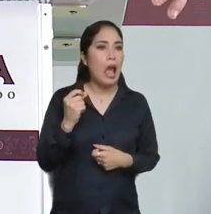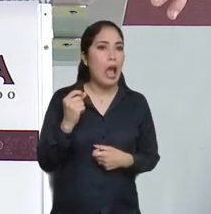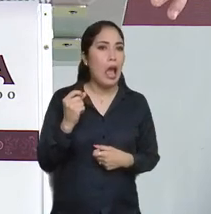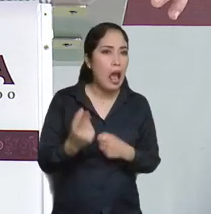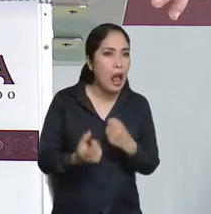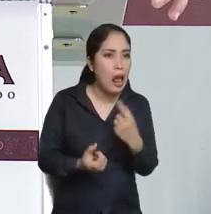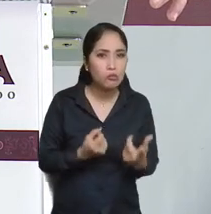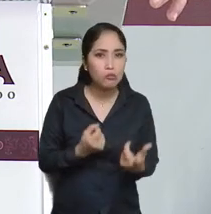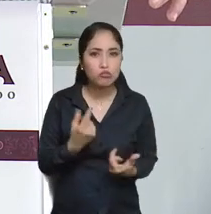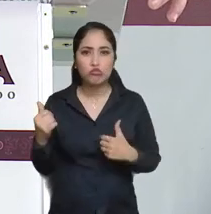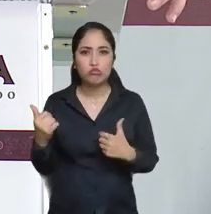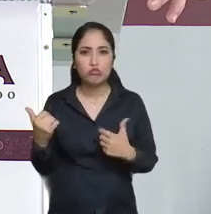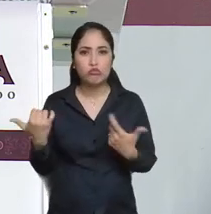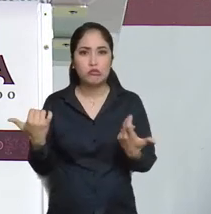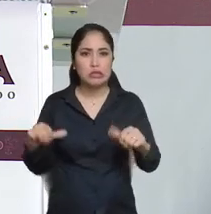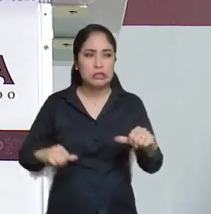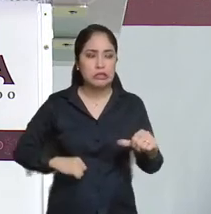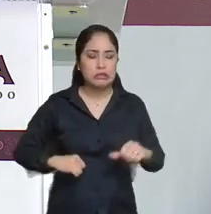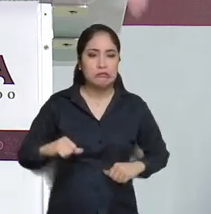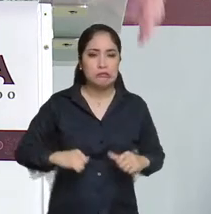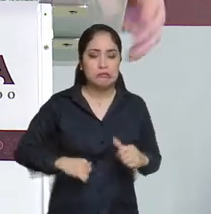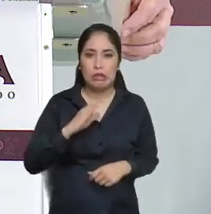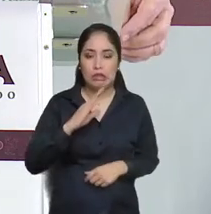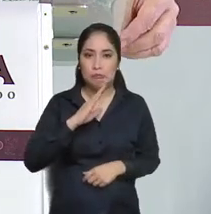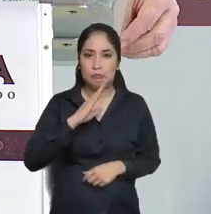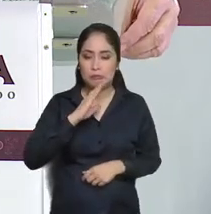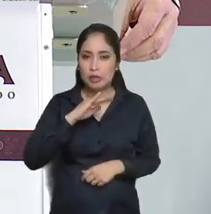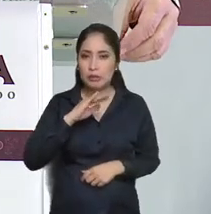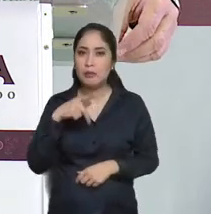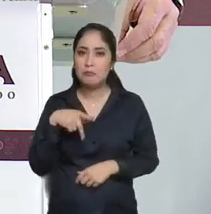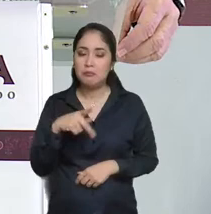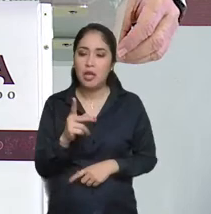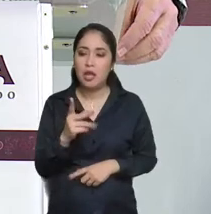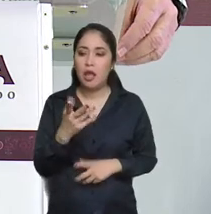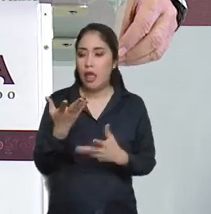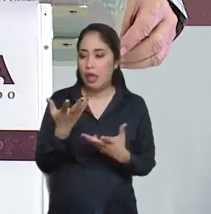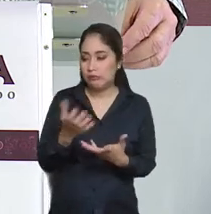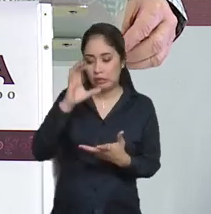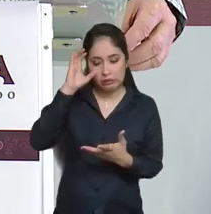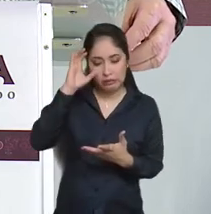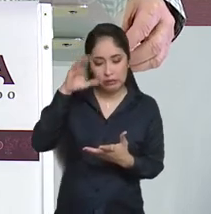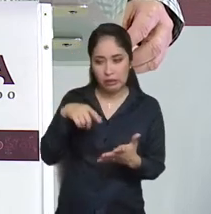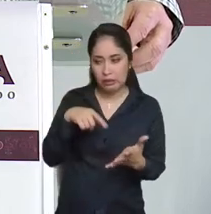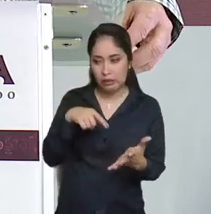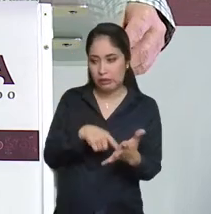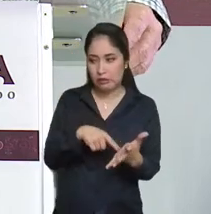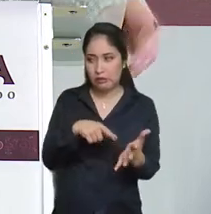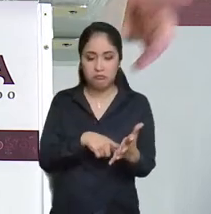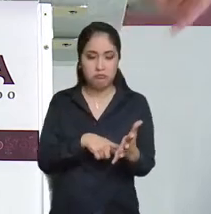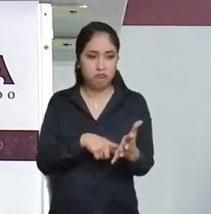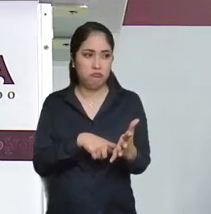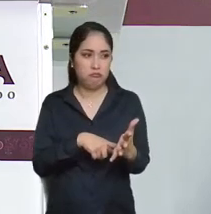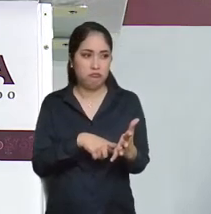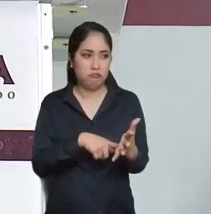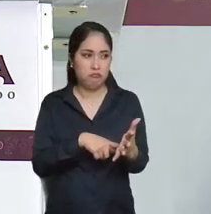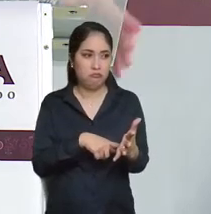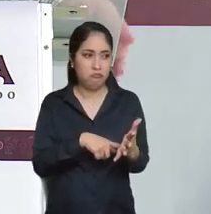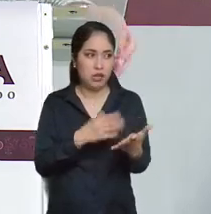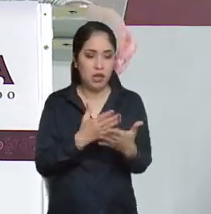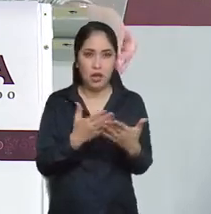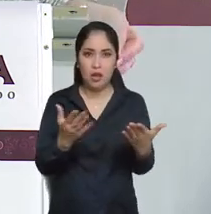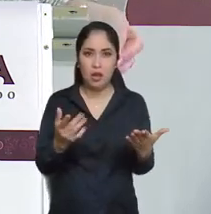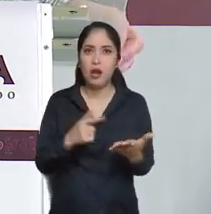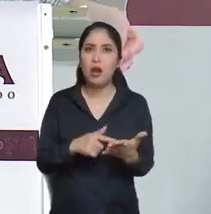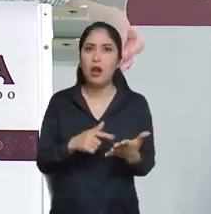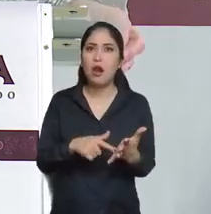mayores delitos en esta materia. Entonces, no tengo el dato de los desaparecidos,